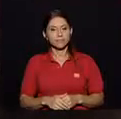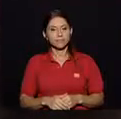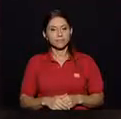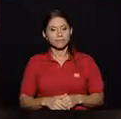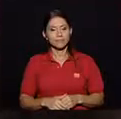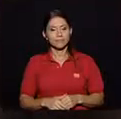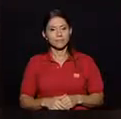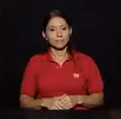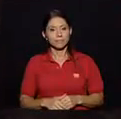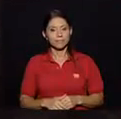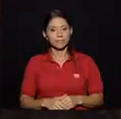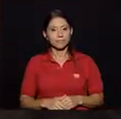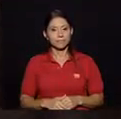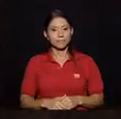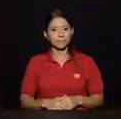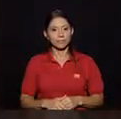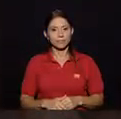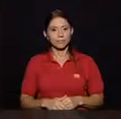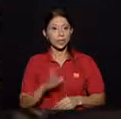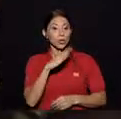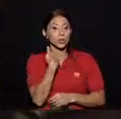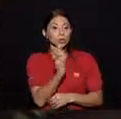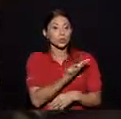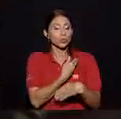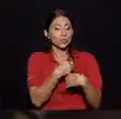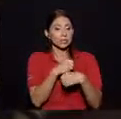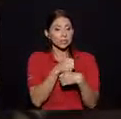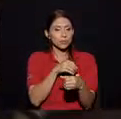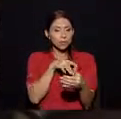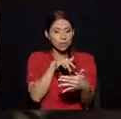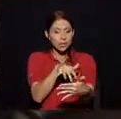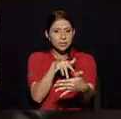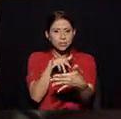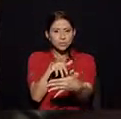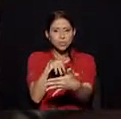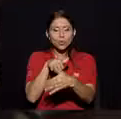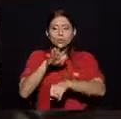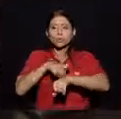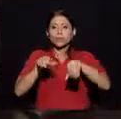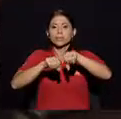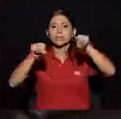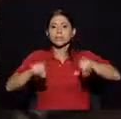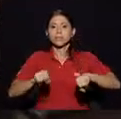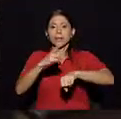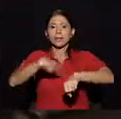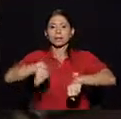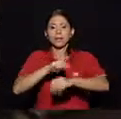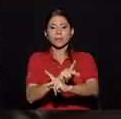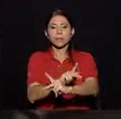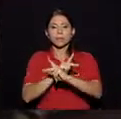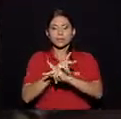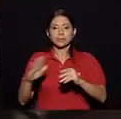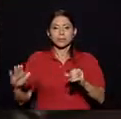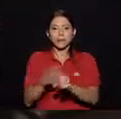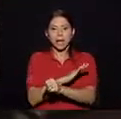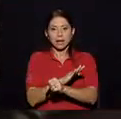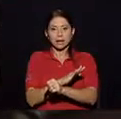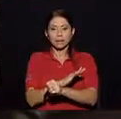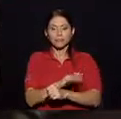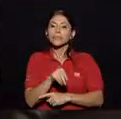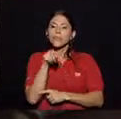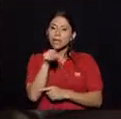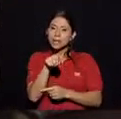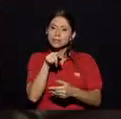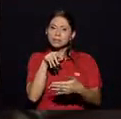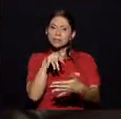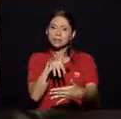serían las formas en las cuales podemos, digamos, desentrabar o mejorar el funcionamiento del Sistema Nacional de Protección